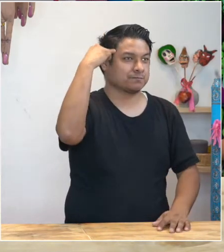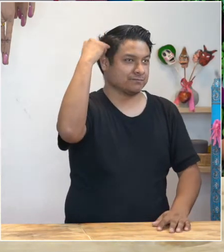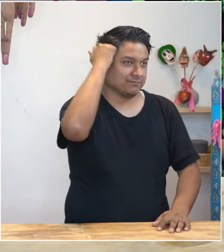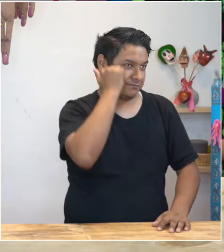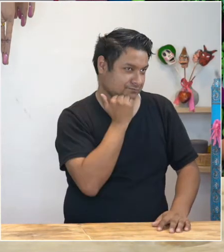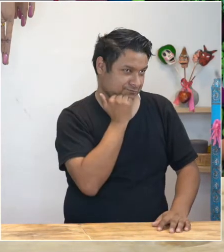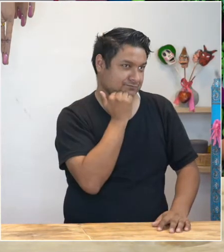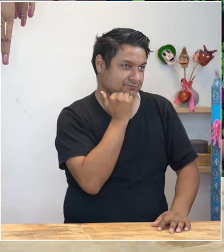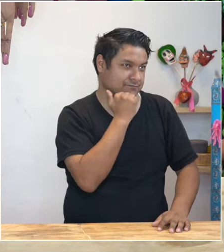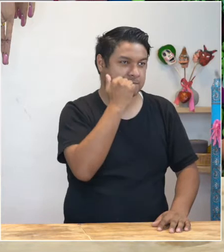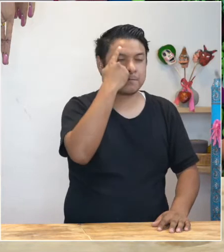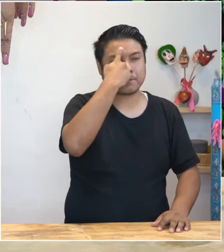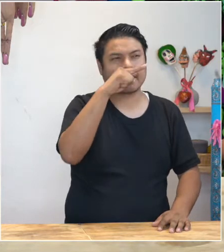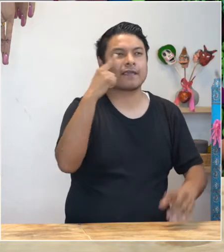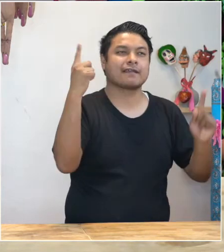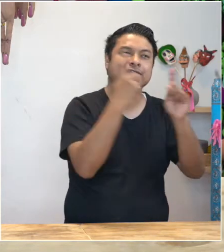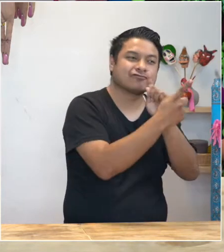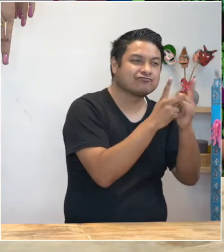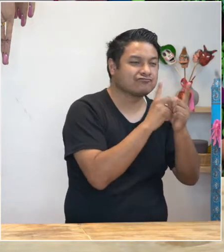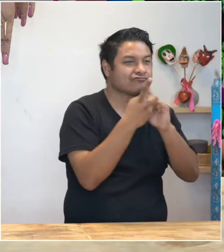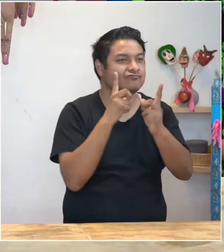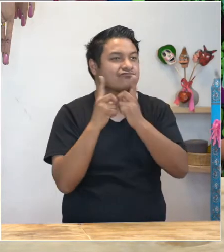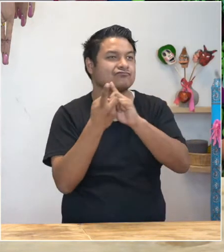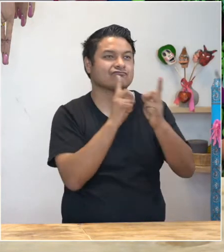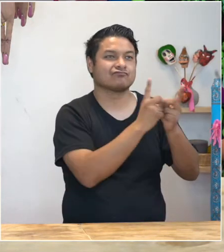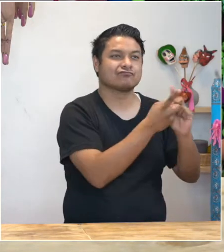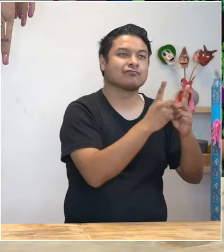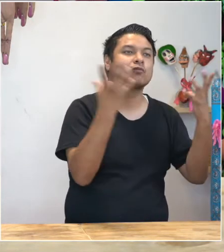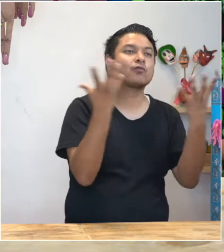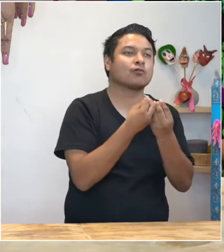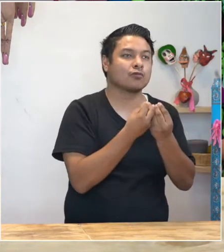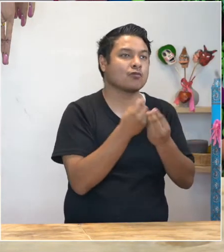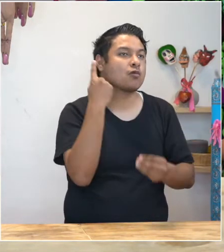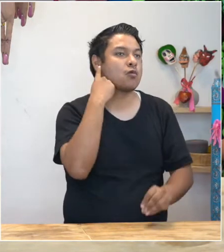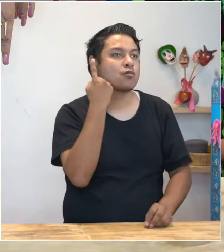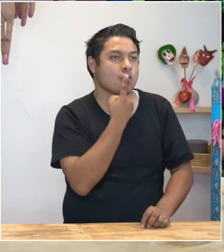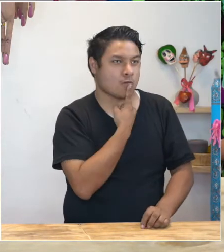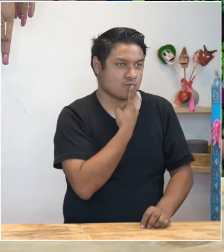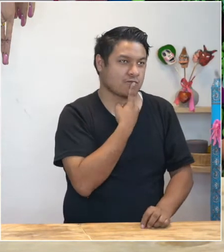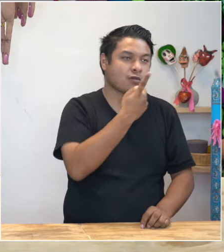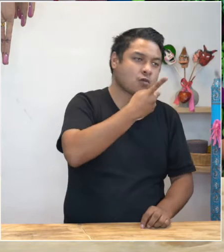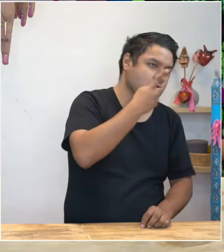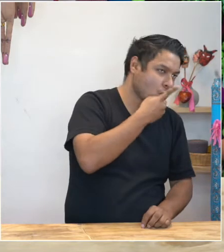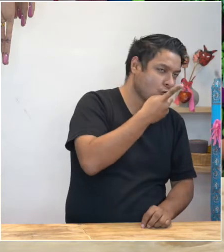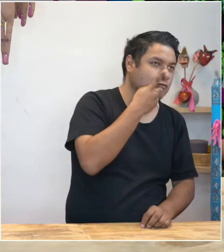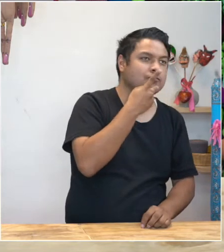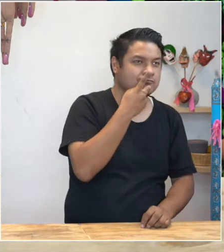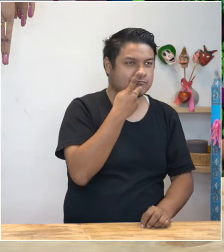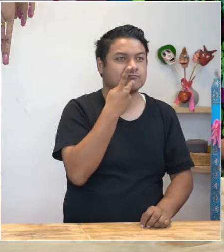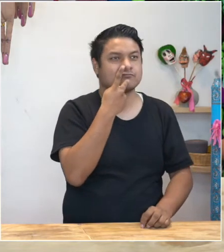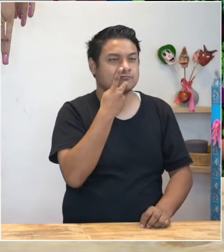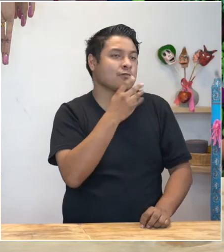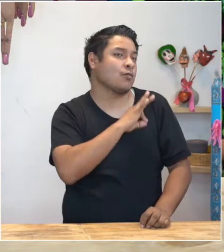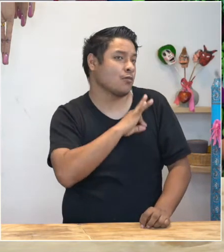tienen este problema de la exclusión en algunas situaciones, ¿no? Invitamos a mucha comunidad oyente, no nada